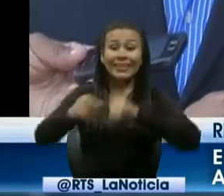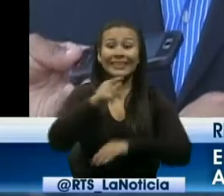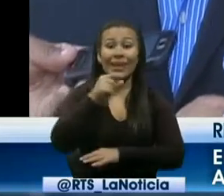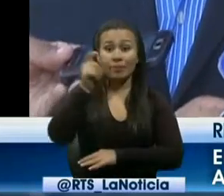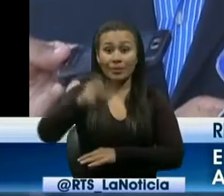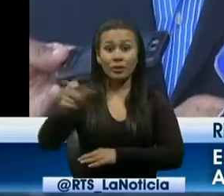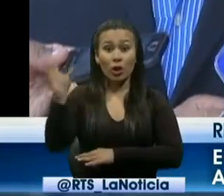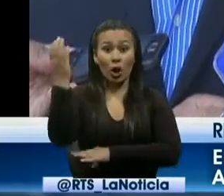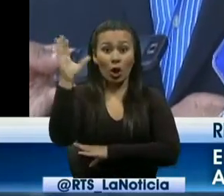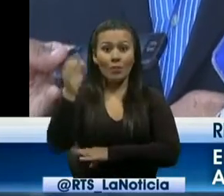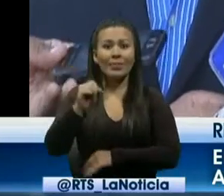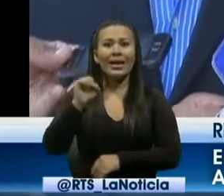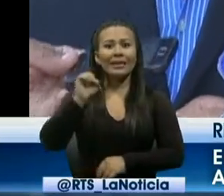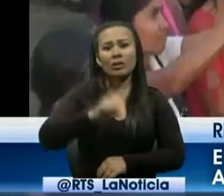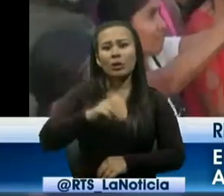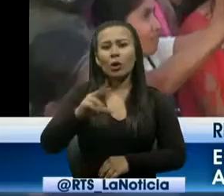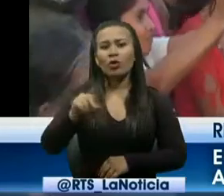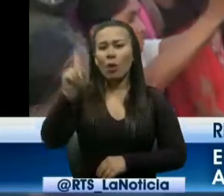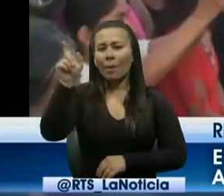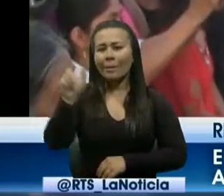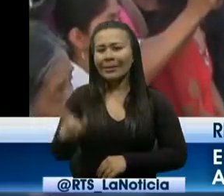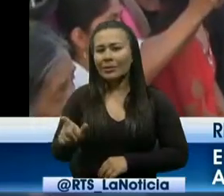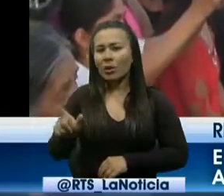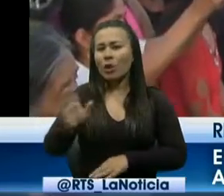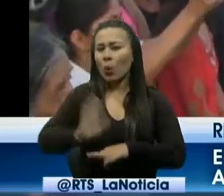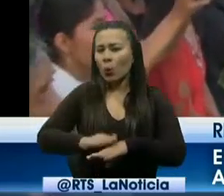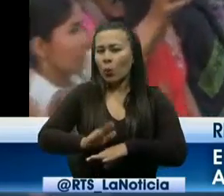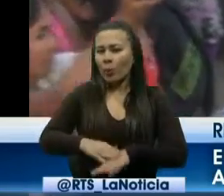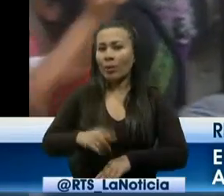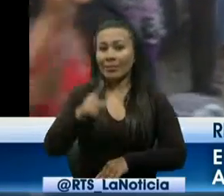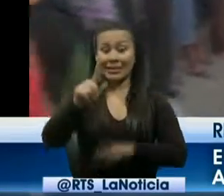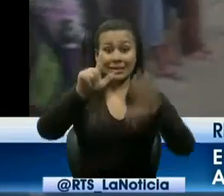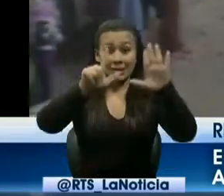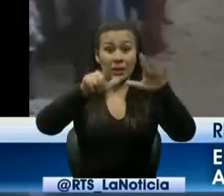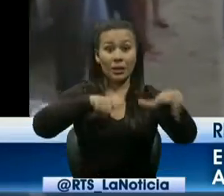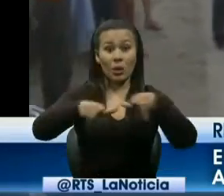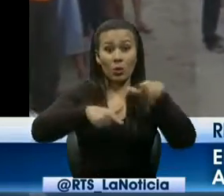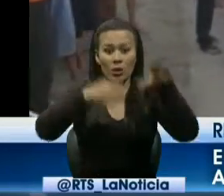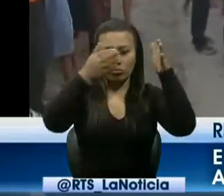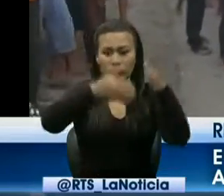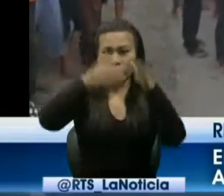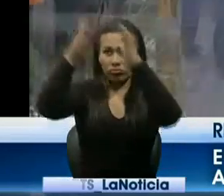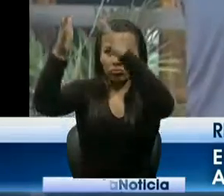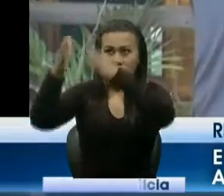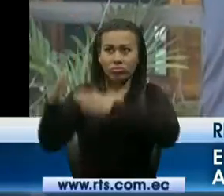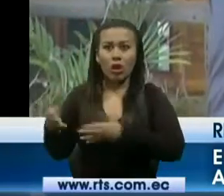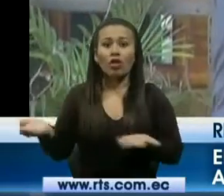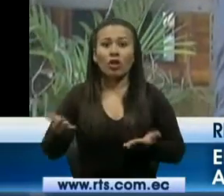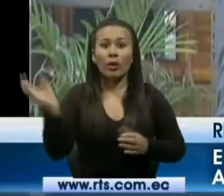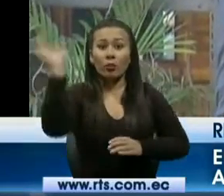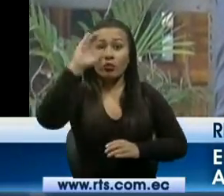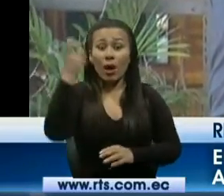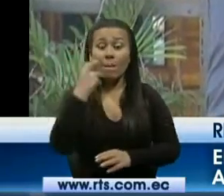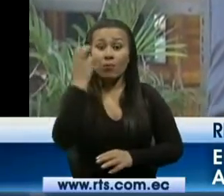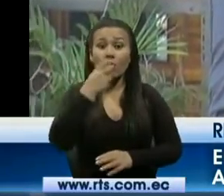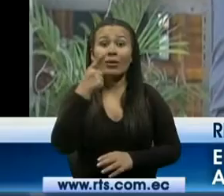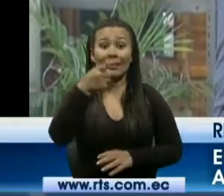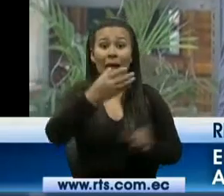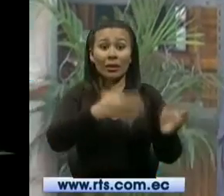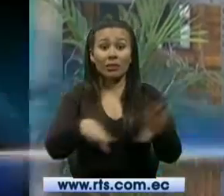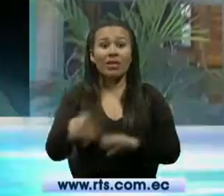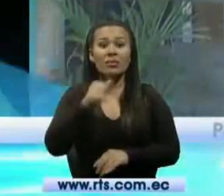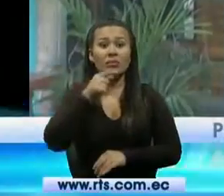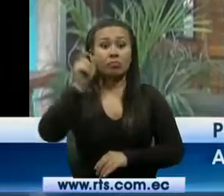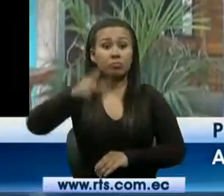los culpables, si no son los culpables. Son 7 lugares en los que se realizará la reconstrucción de los hechos. Para esta actividad se encuentran